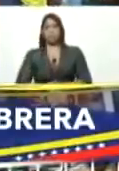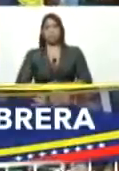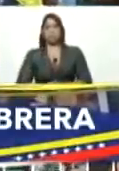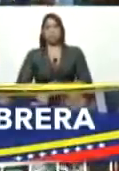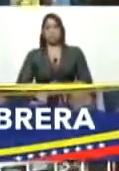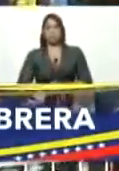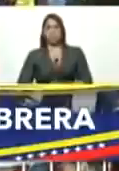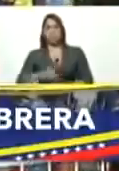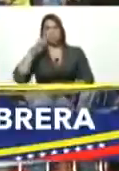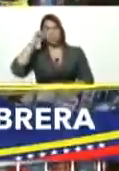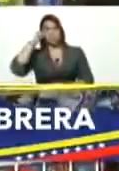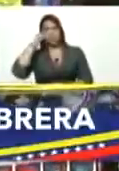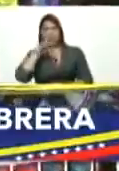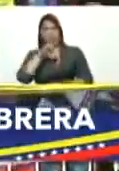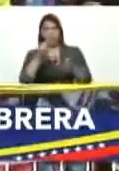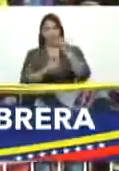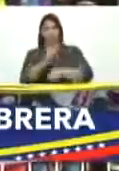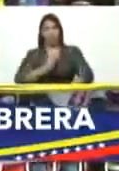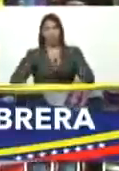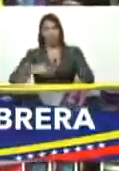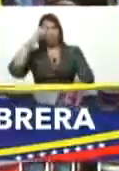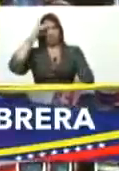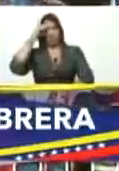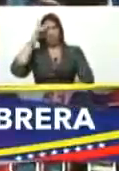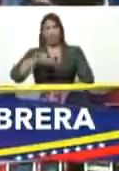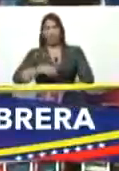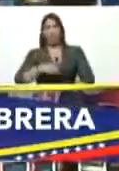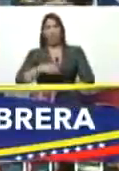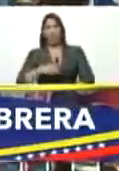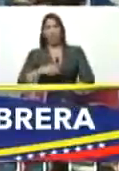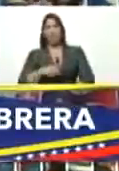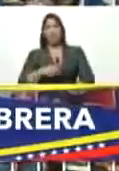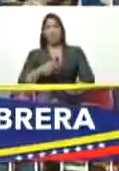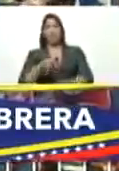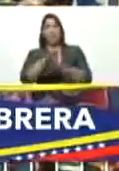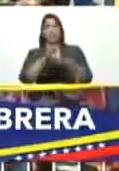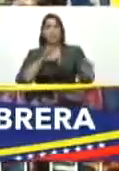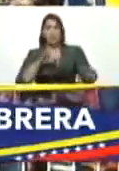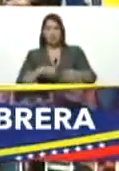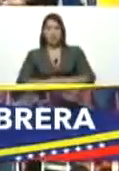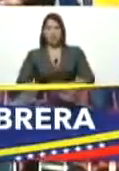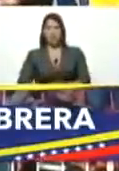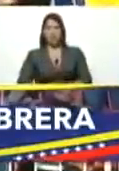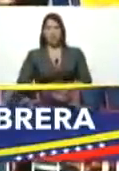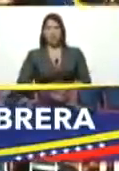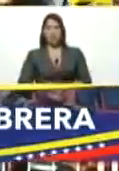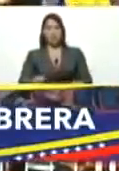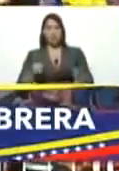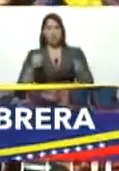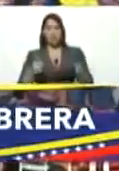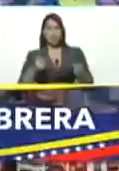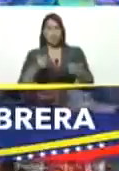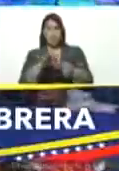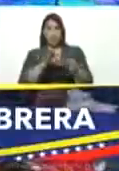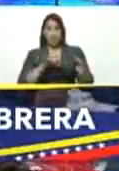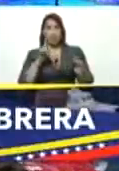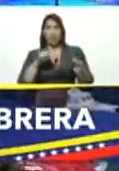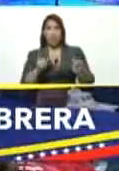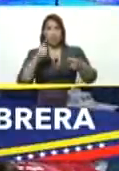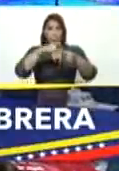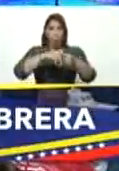me recordaba la vicepresidenta el tema del cesta ticket bueno incluya lo